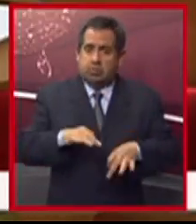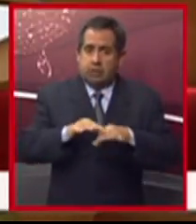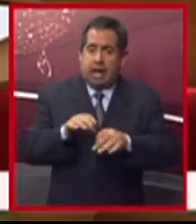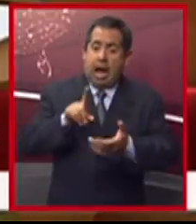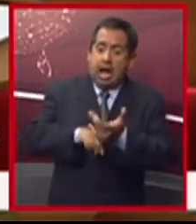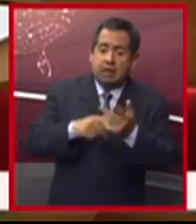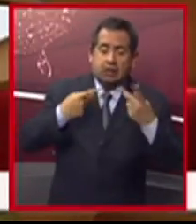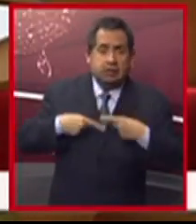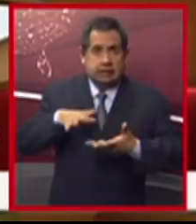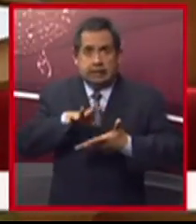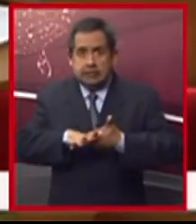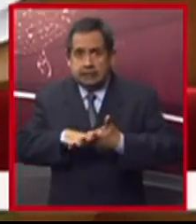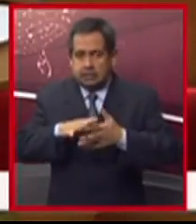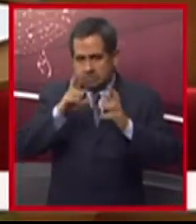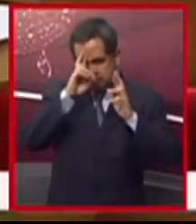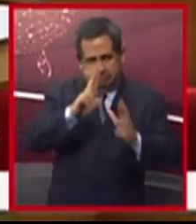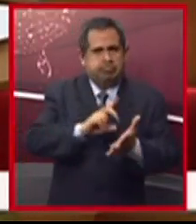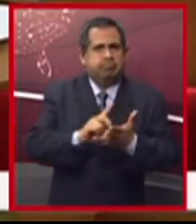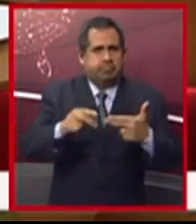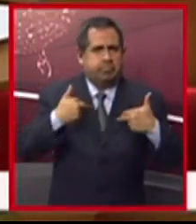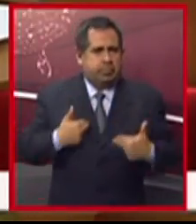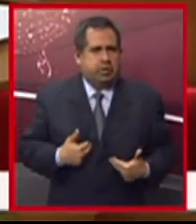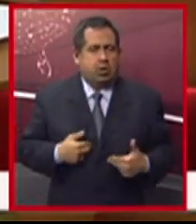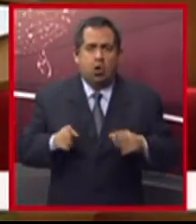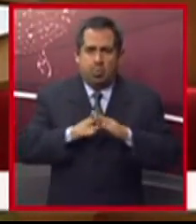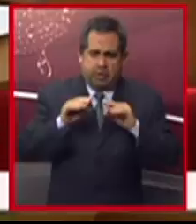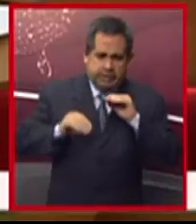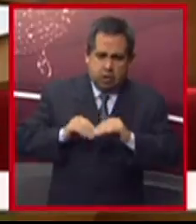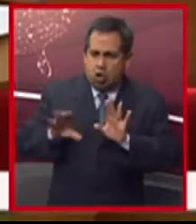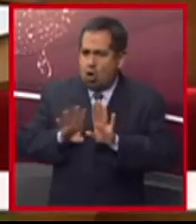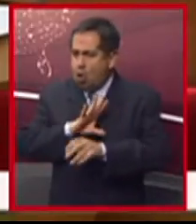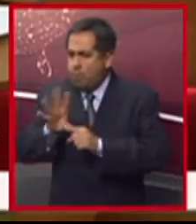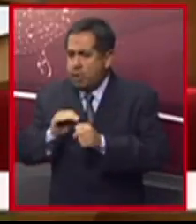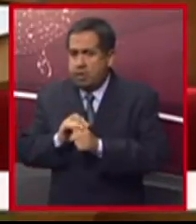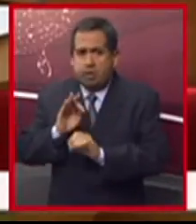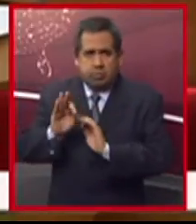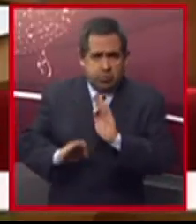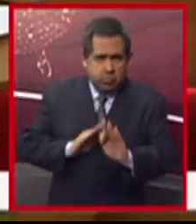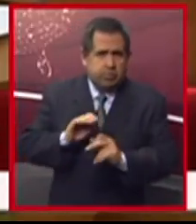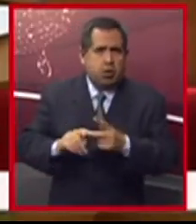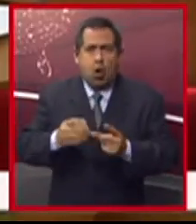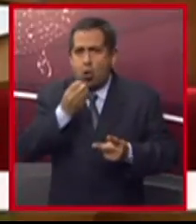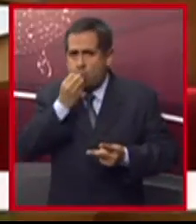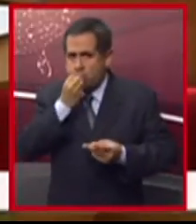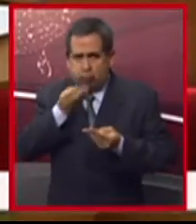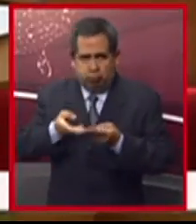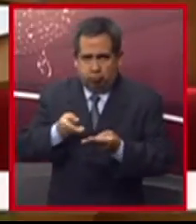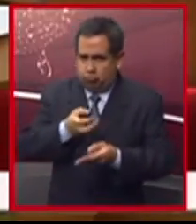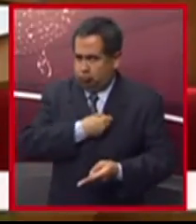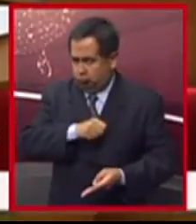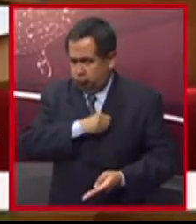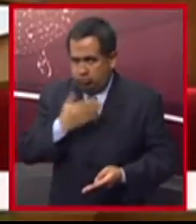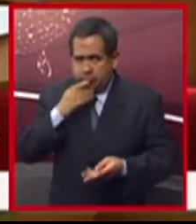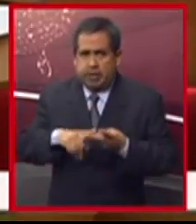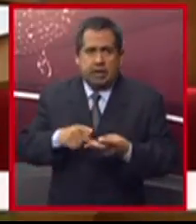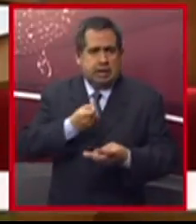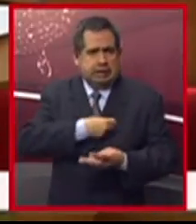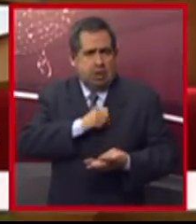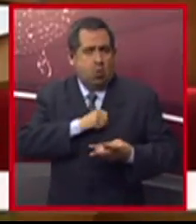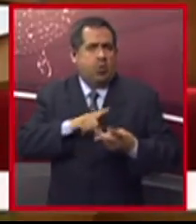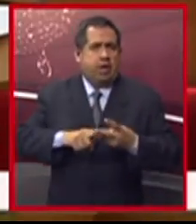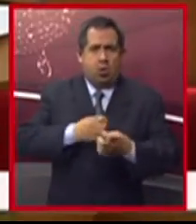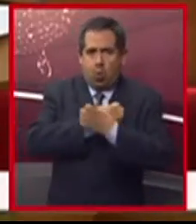reclusión, asegurando la existencia del equipamiento necesario, alimentación saludable, así como el derecho a la salud,